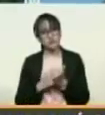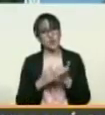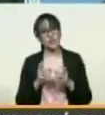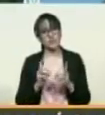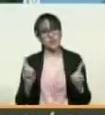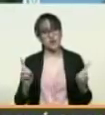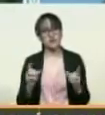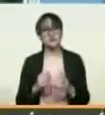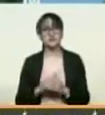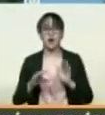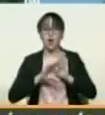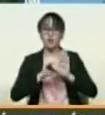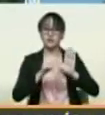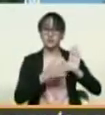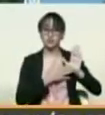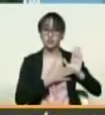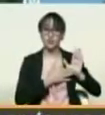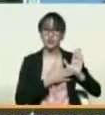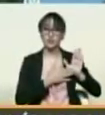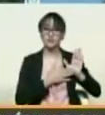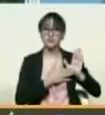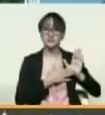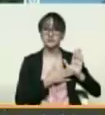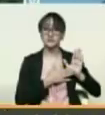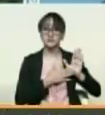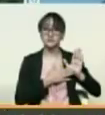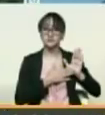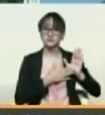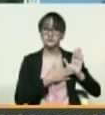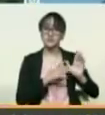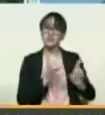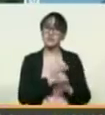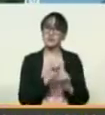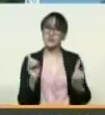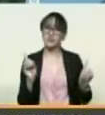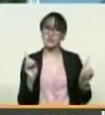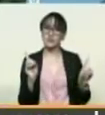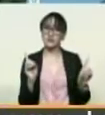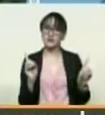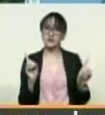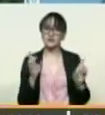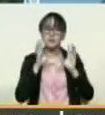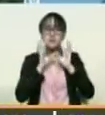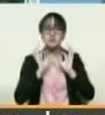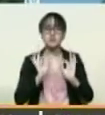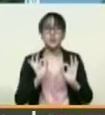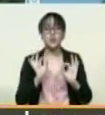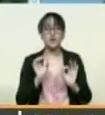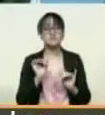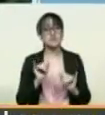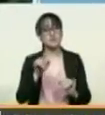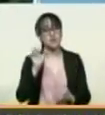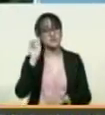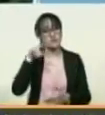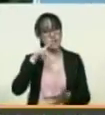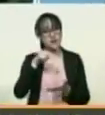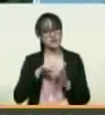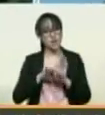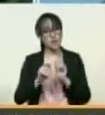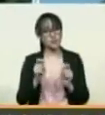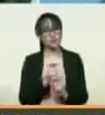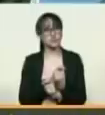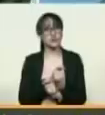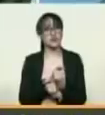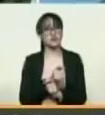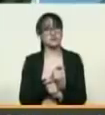la constitución, por su figura democrática más pura, que es la Asamblea Nacional Constituyente, que dio luz